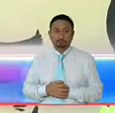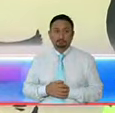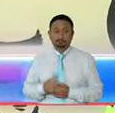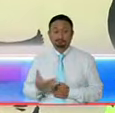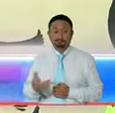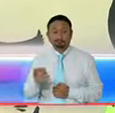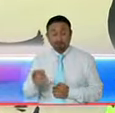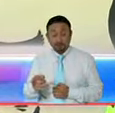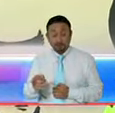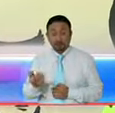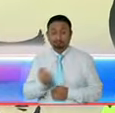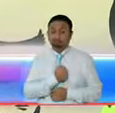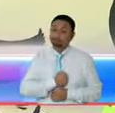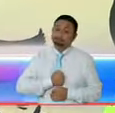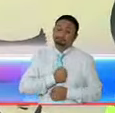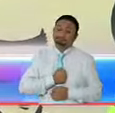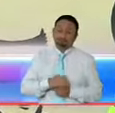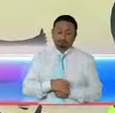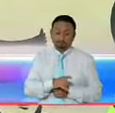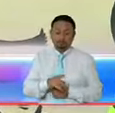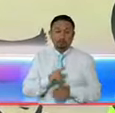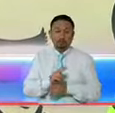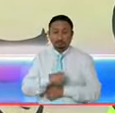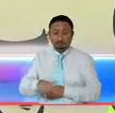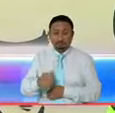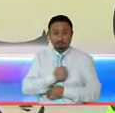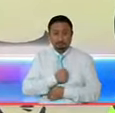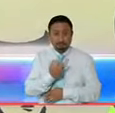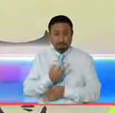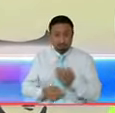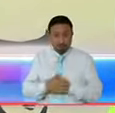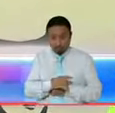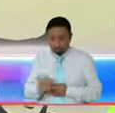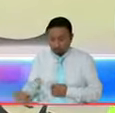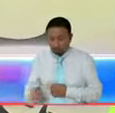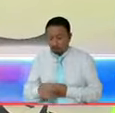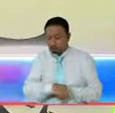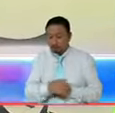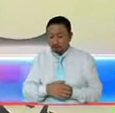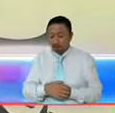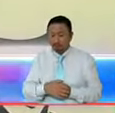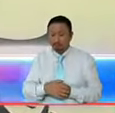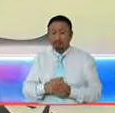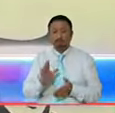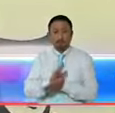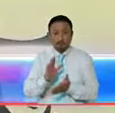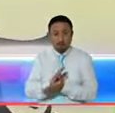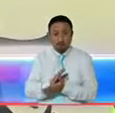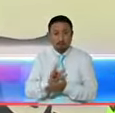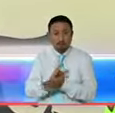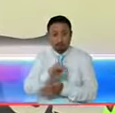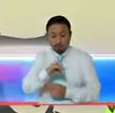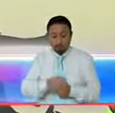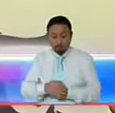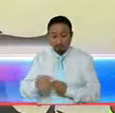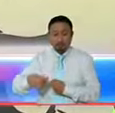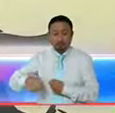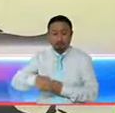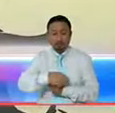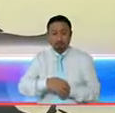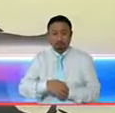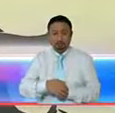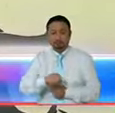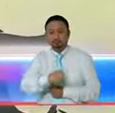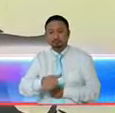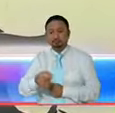lamentable, ¿no? Que utilizaban a sus propios hijos para distribuir en las escuelas y a su vez también el otro